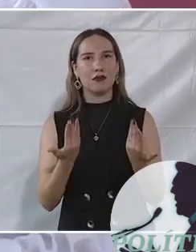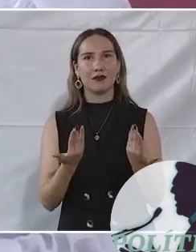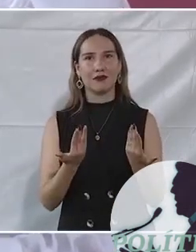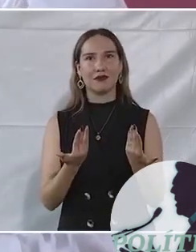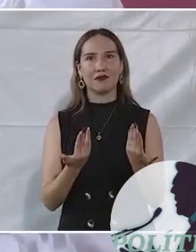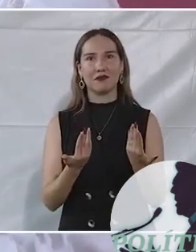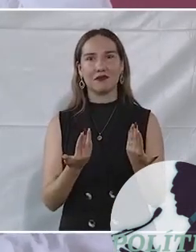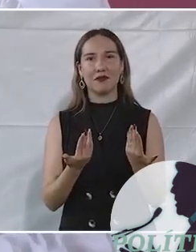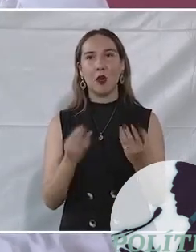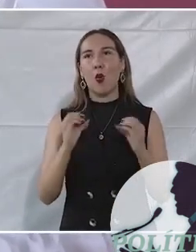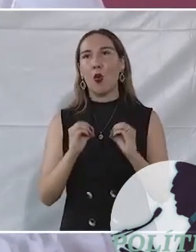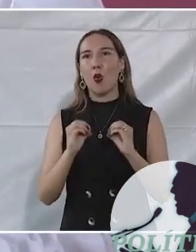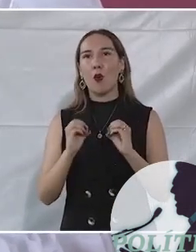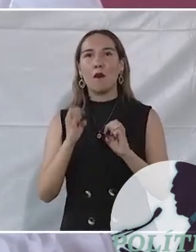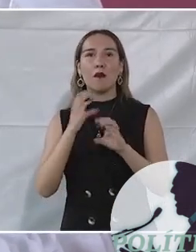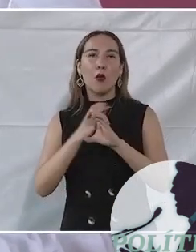materiales de construcción.